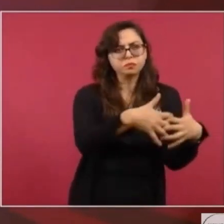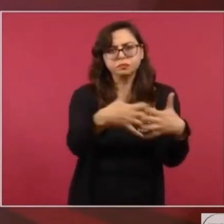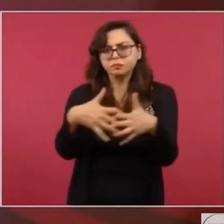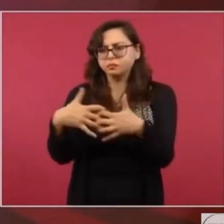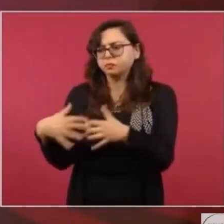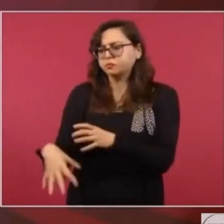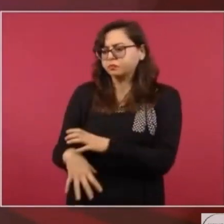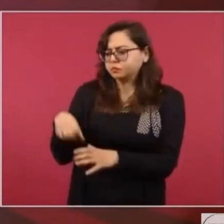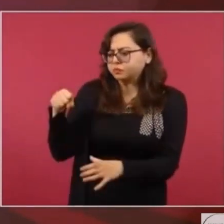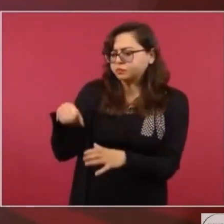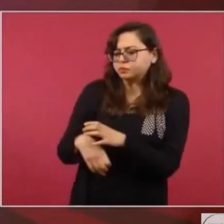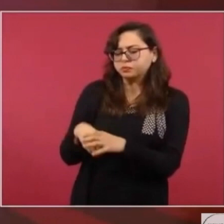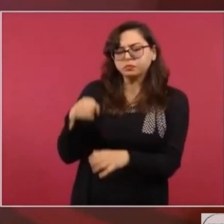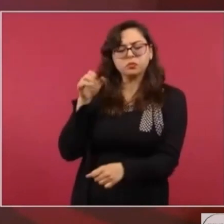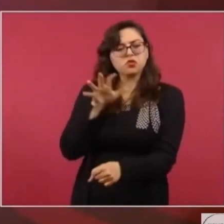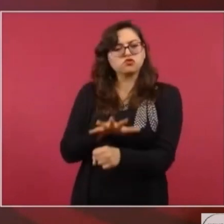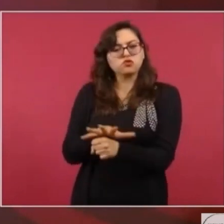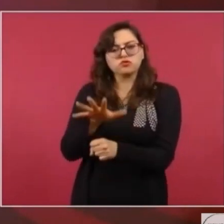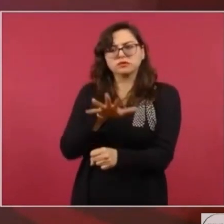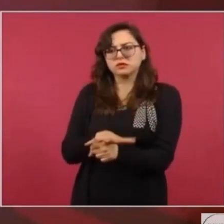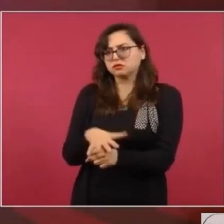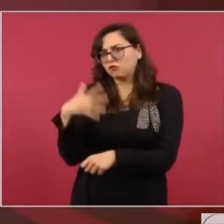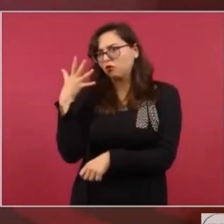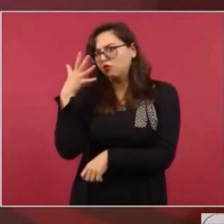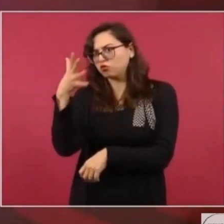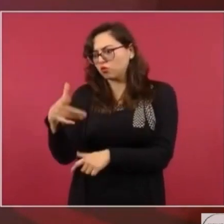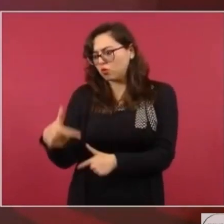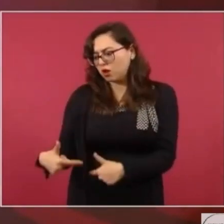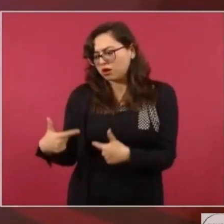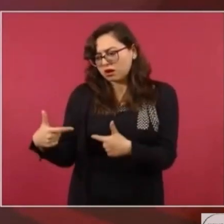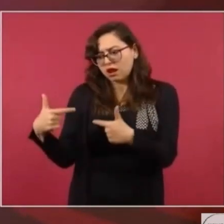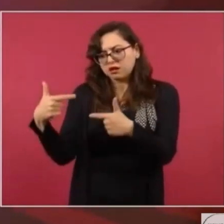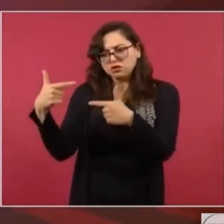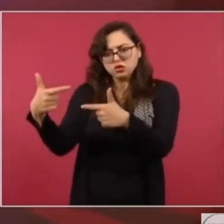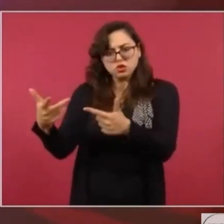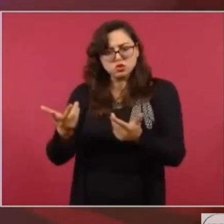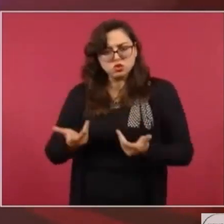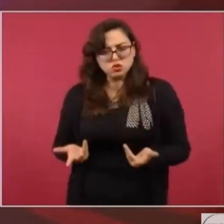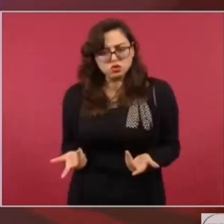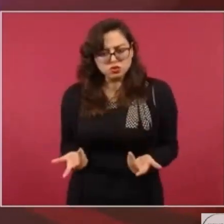Bueno, ¿qué logramos? Sustituir, y ahora Tabasco,